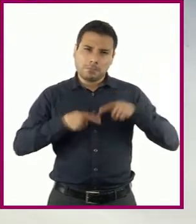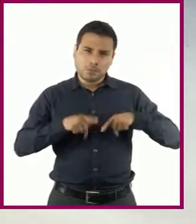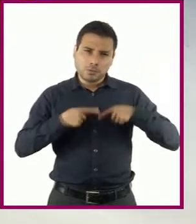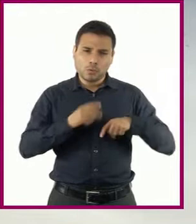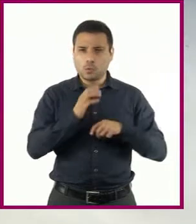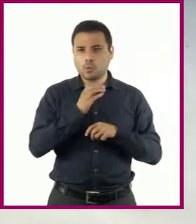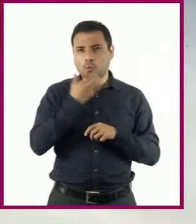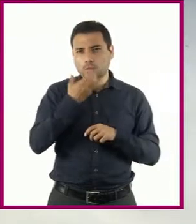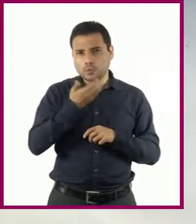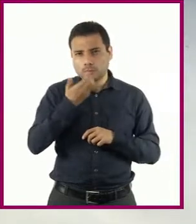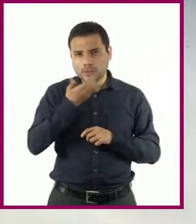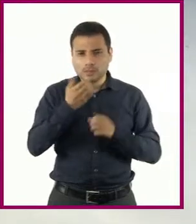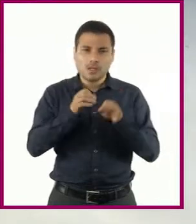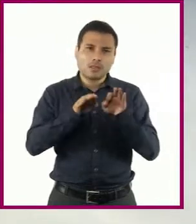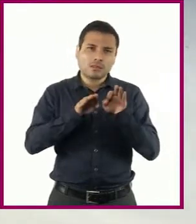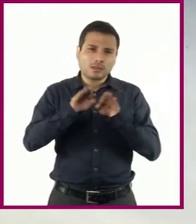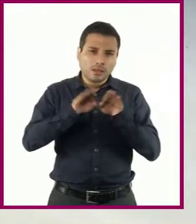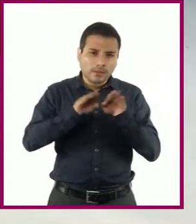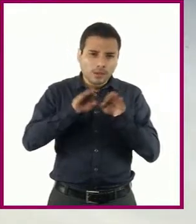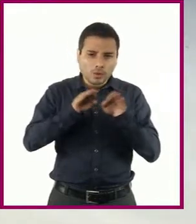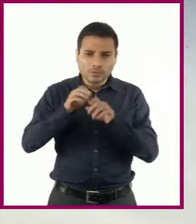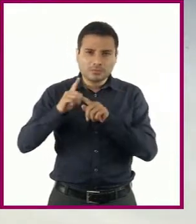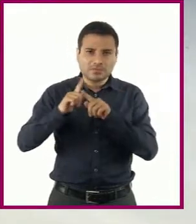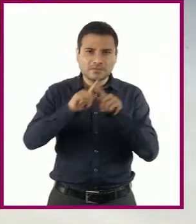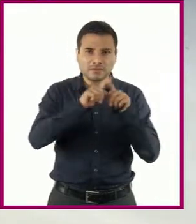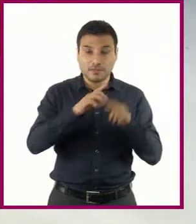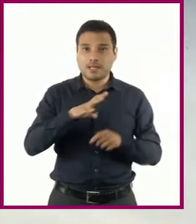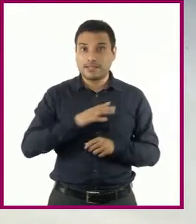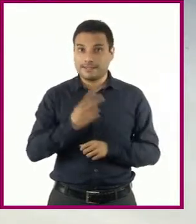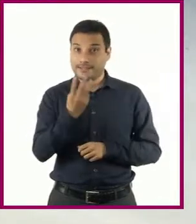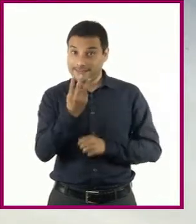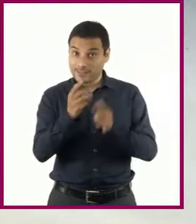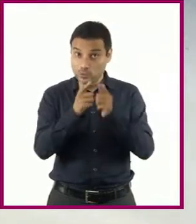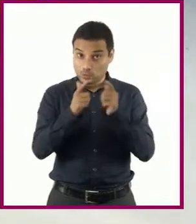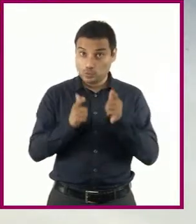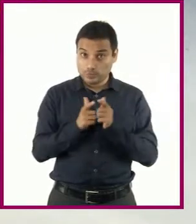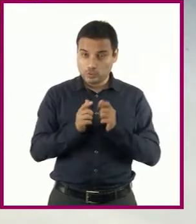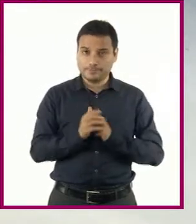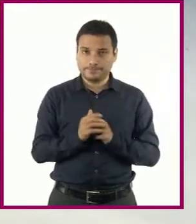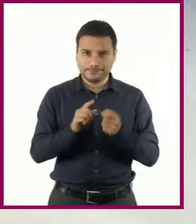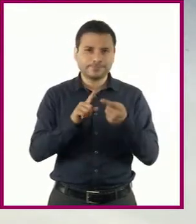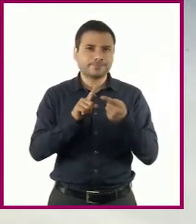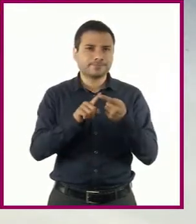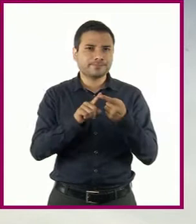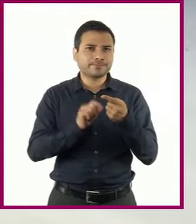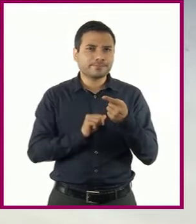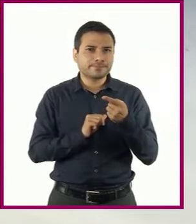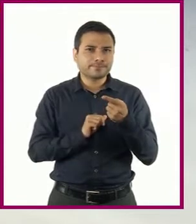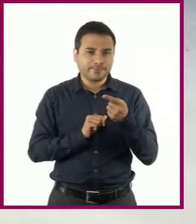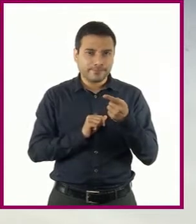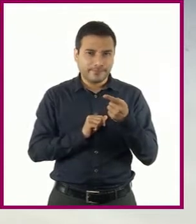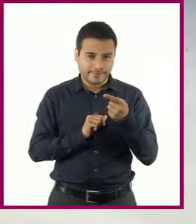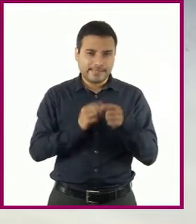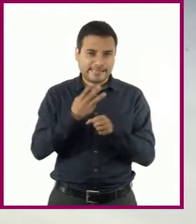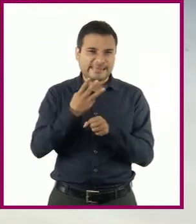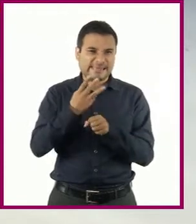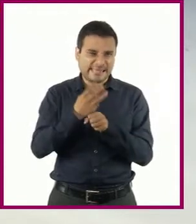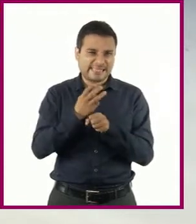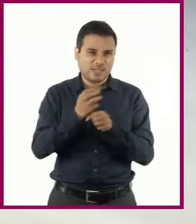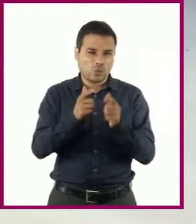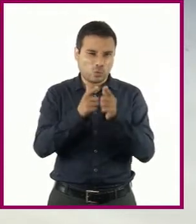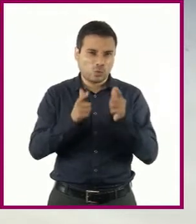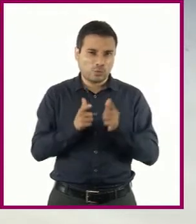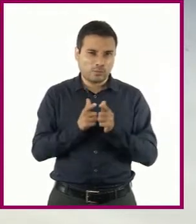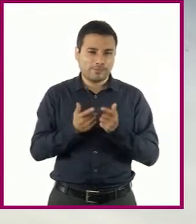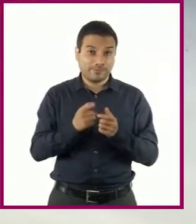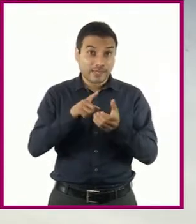diferentes actividades económicas que se clasifican en tres sectores. Uno de ellos es el sector terciario, y dentro